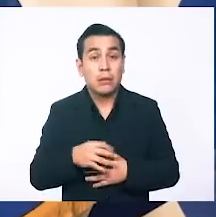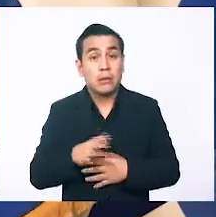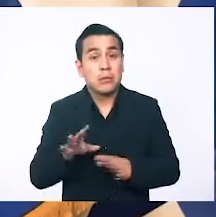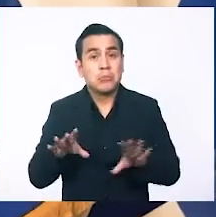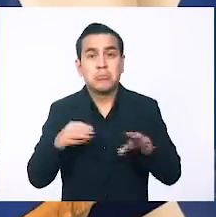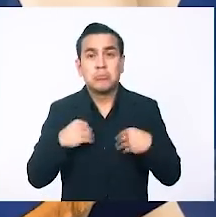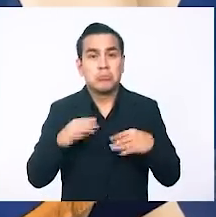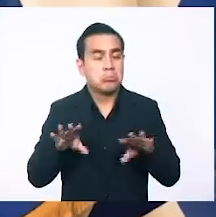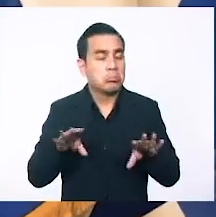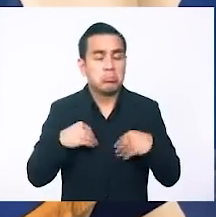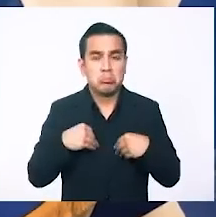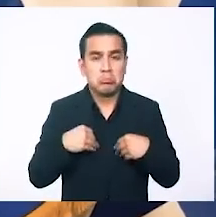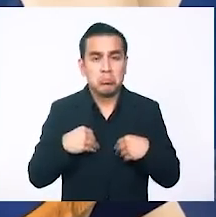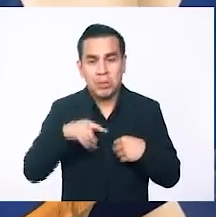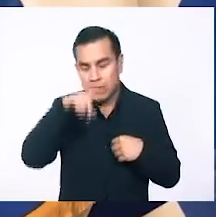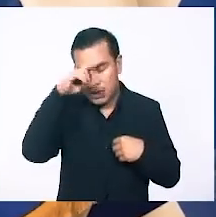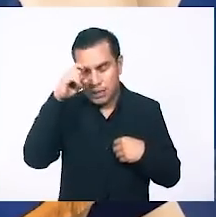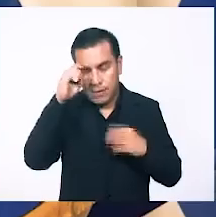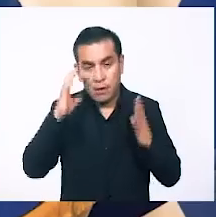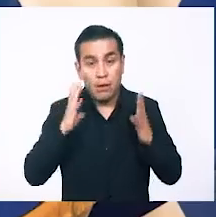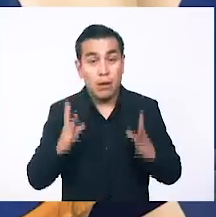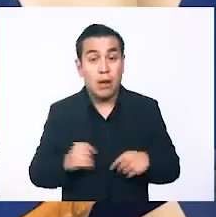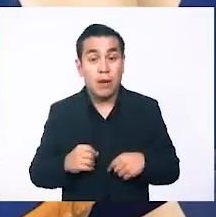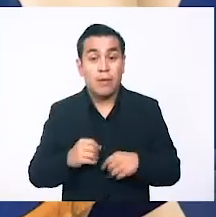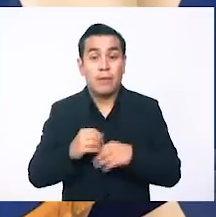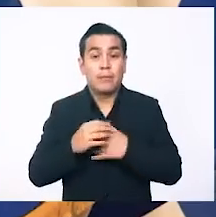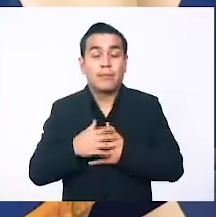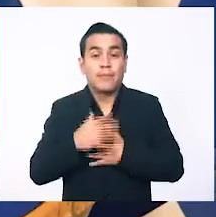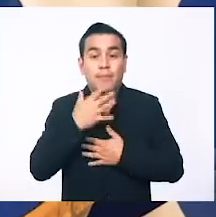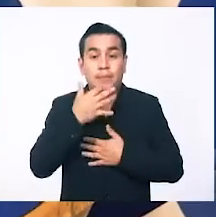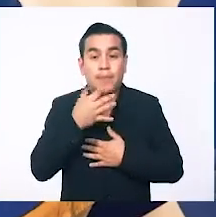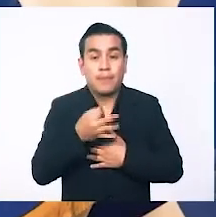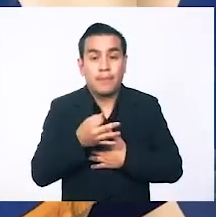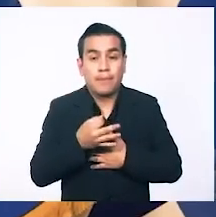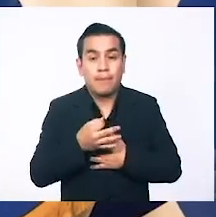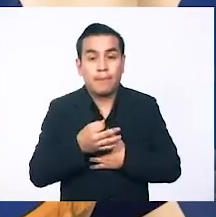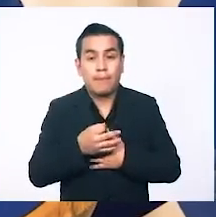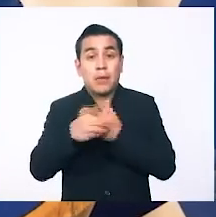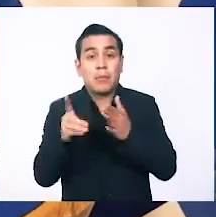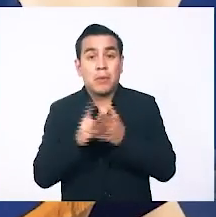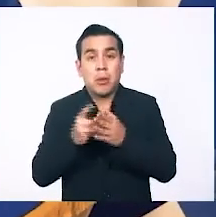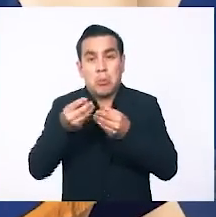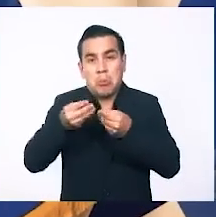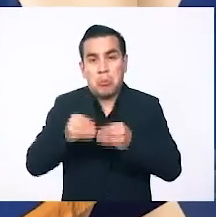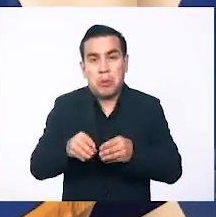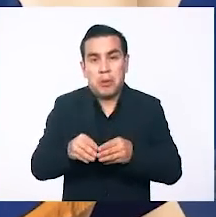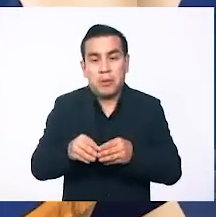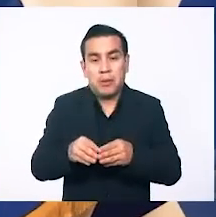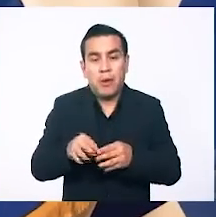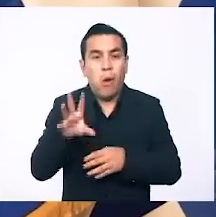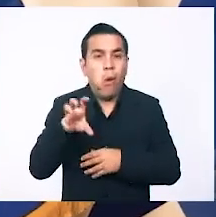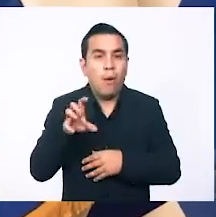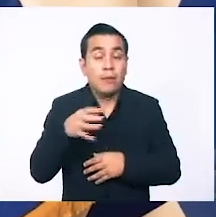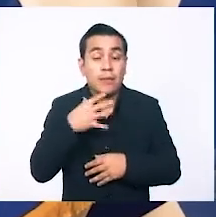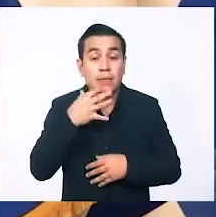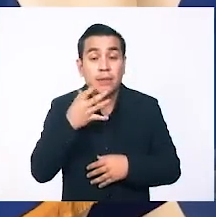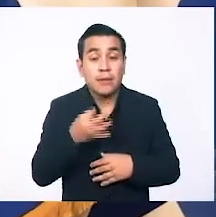denegaron. No. Así fue. Estoy seguro que nos quitaron dos diputados. Pero lo que quiero decir